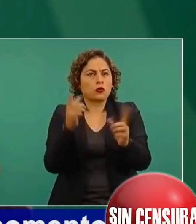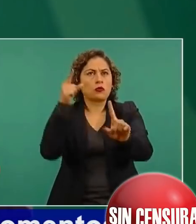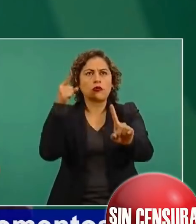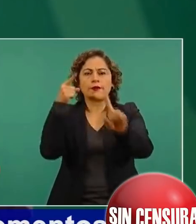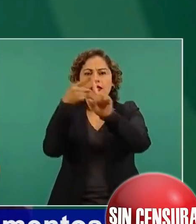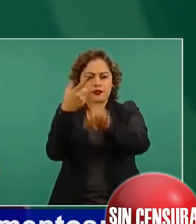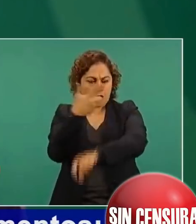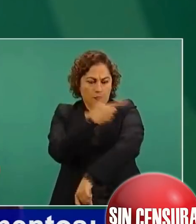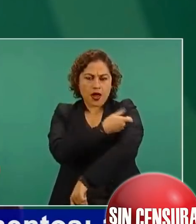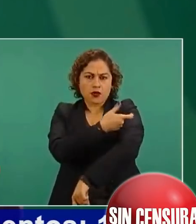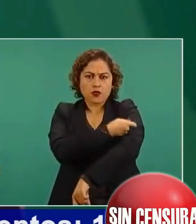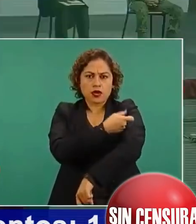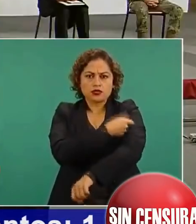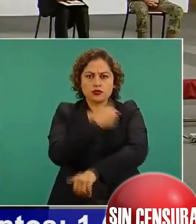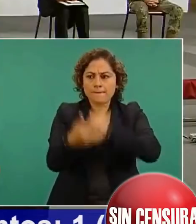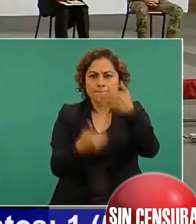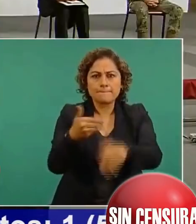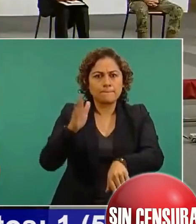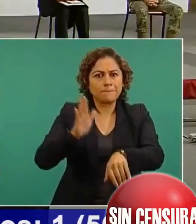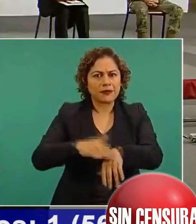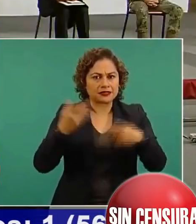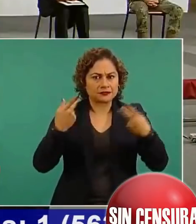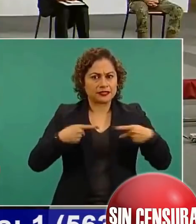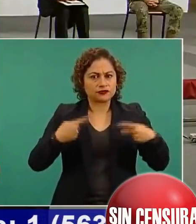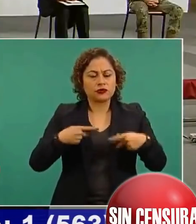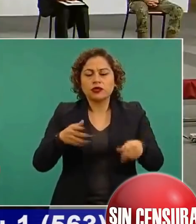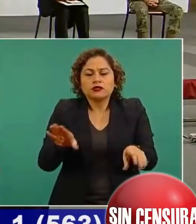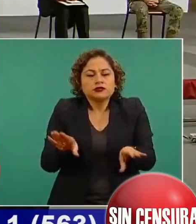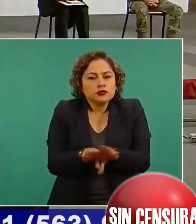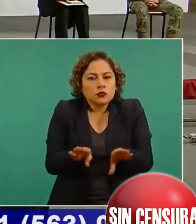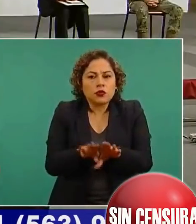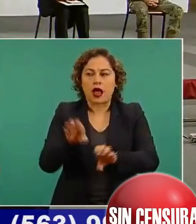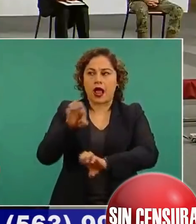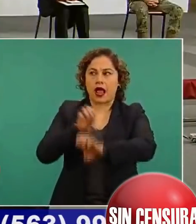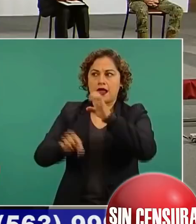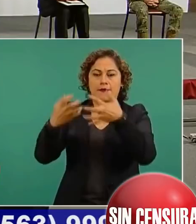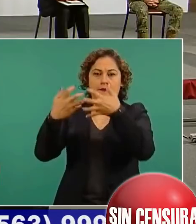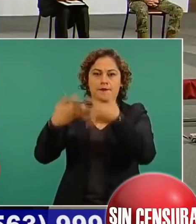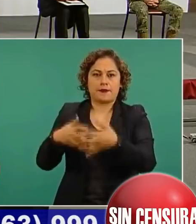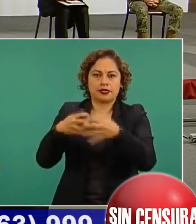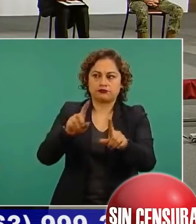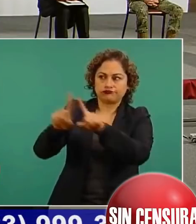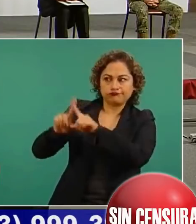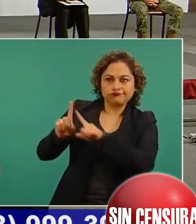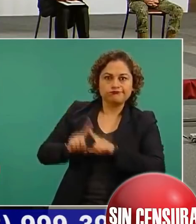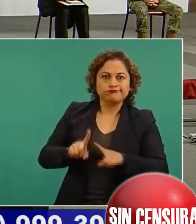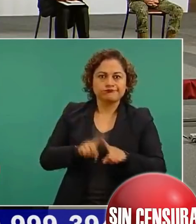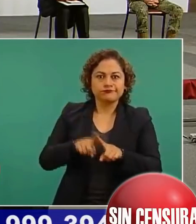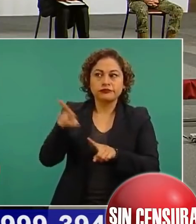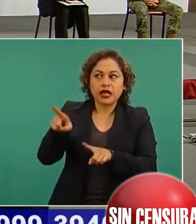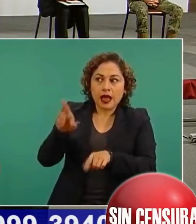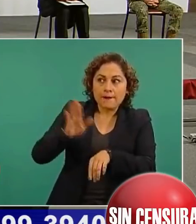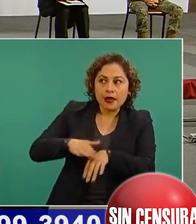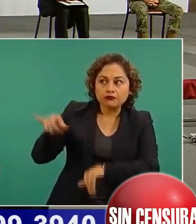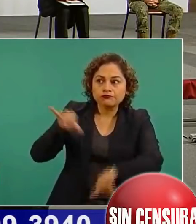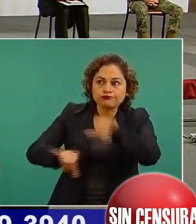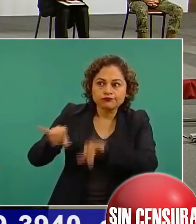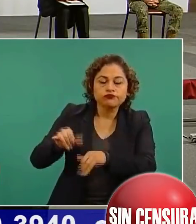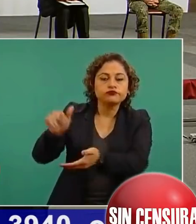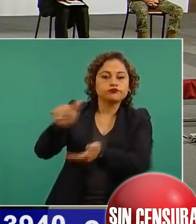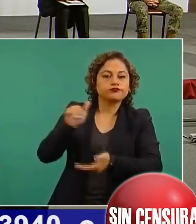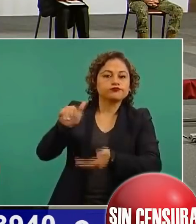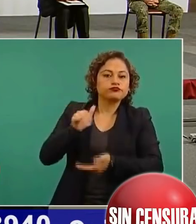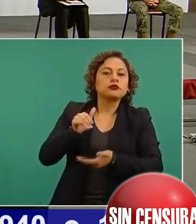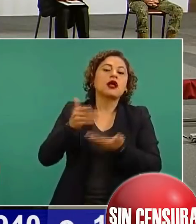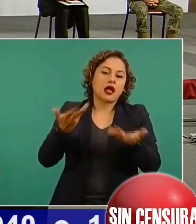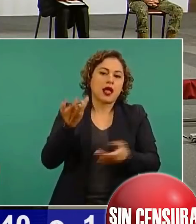las vacunas. La mayoría de los gobiernos que hemos tenido la oportunidad y que la hemos aprovechado para tener un acceso temprano a las